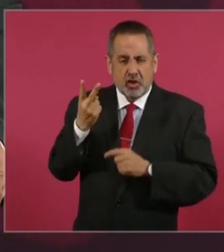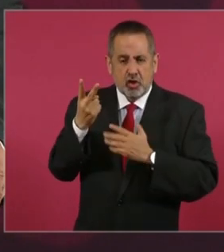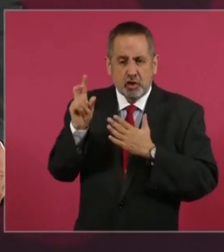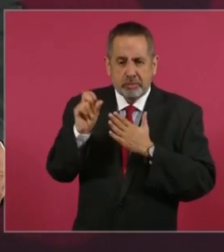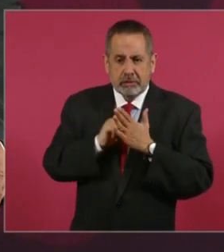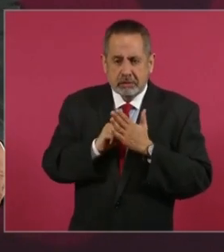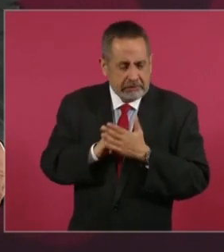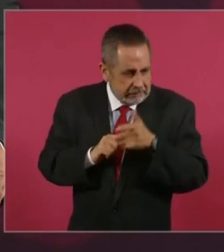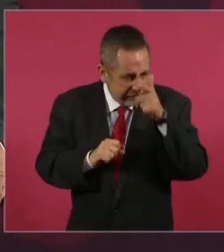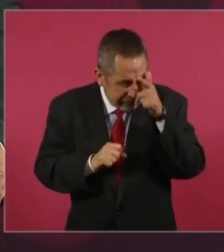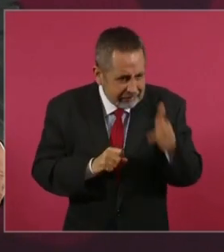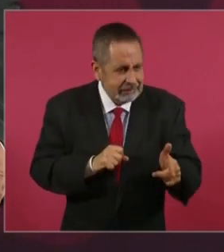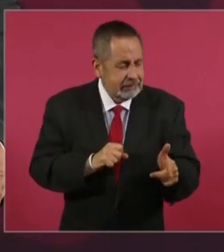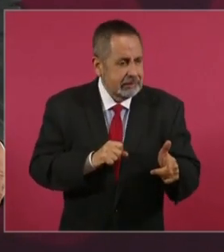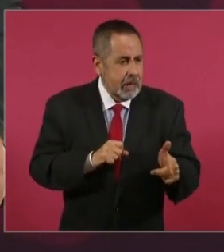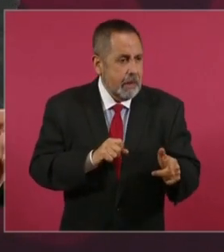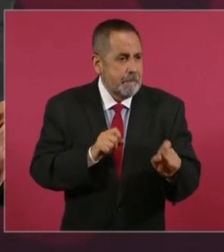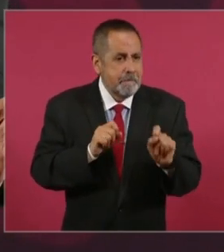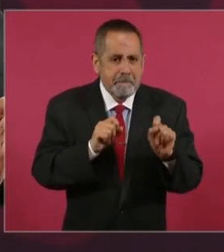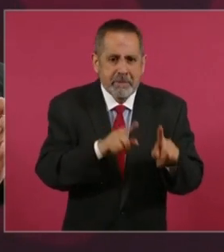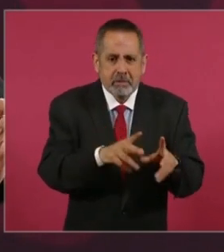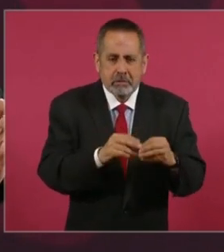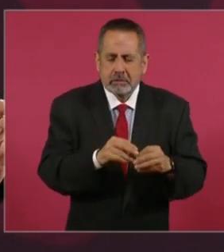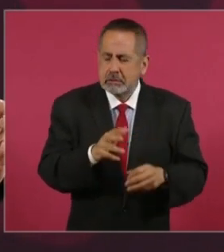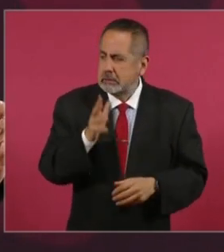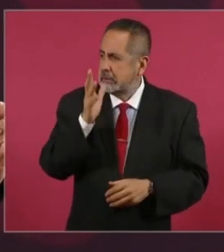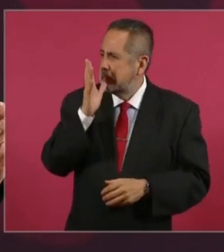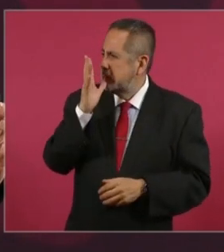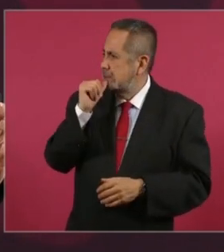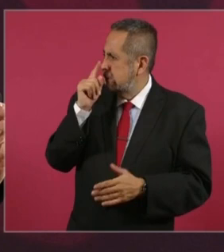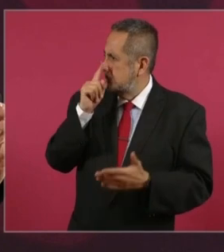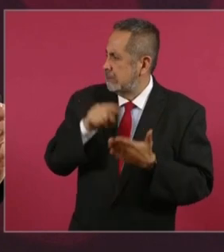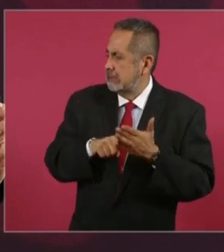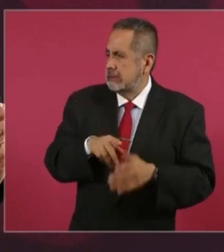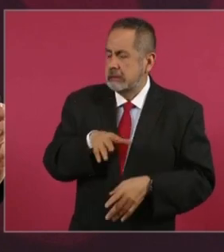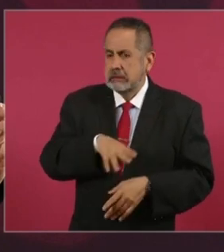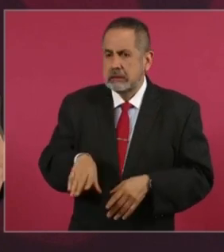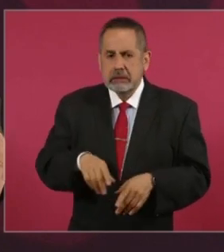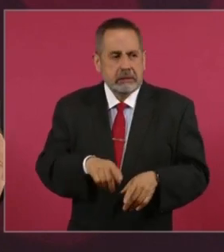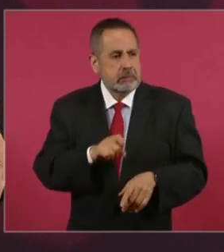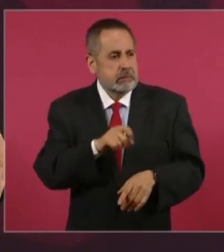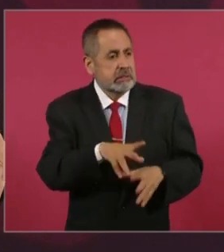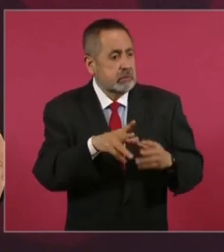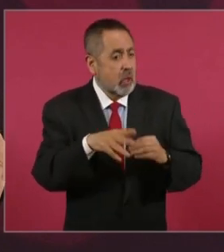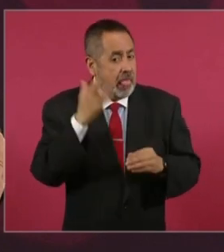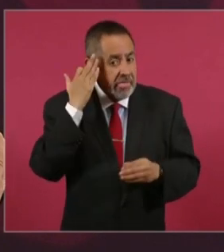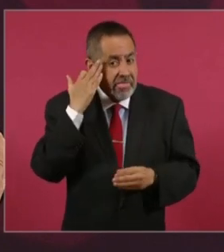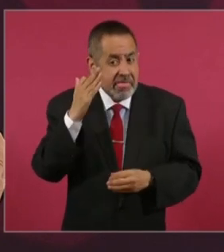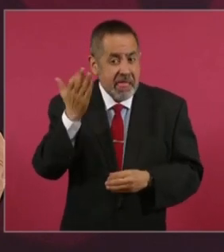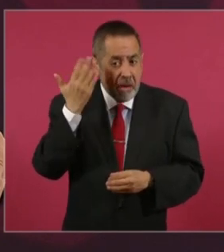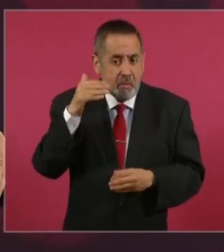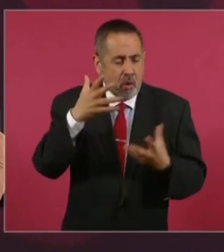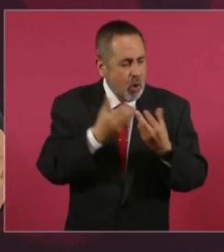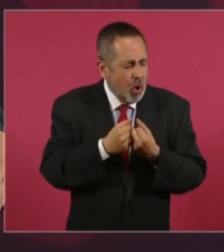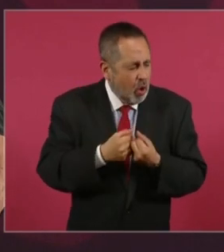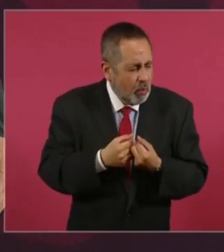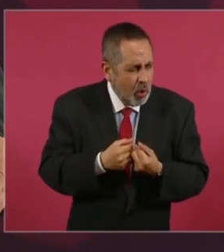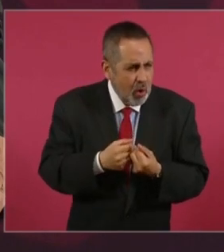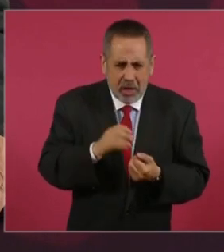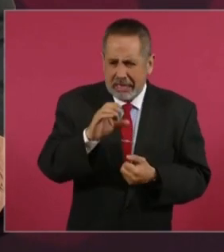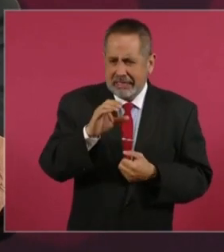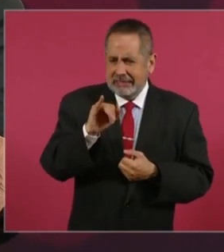no lo podía creer cómo entró al Cisen